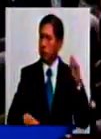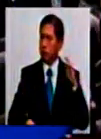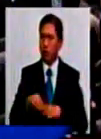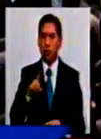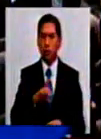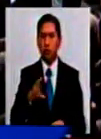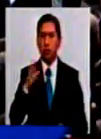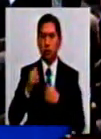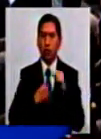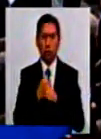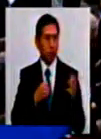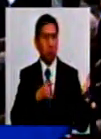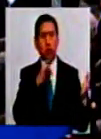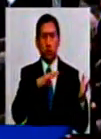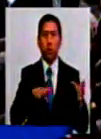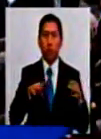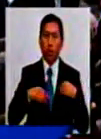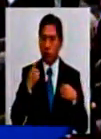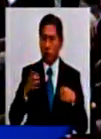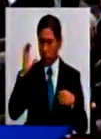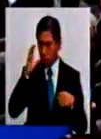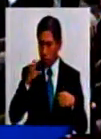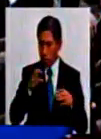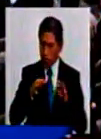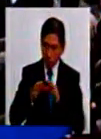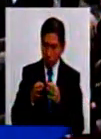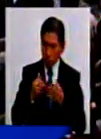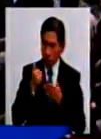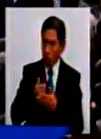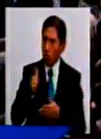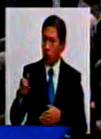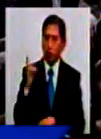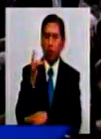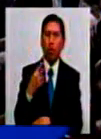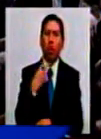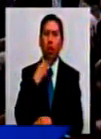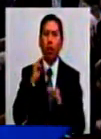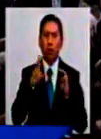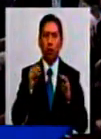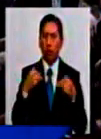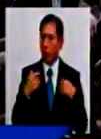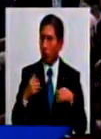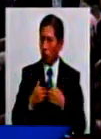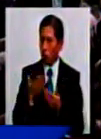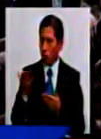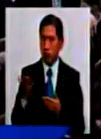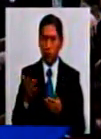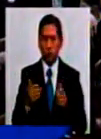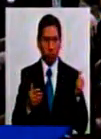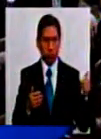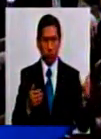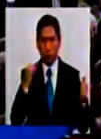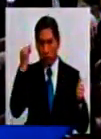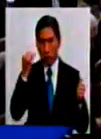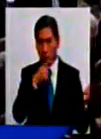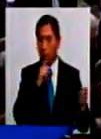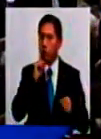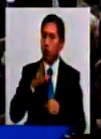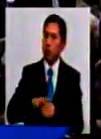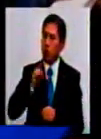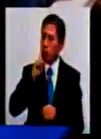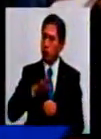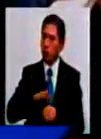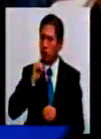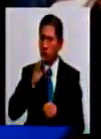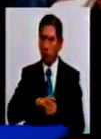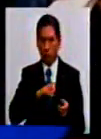Chile ha reconocido la necesidad de encontrar una solución a la situación de enclaustramiento de Bolivia y ha hecho promesas repetidas,